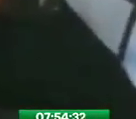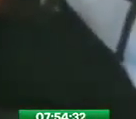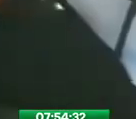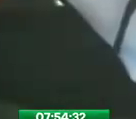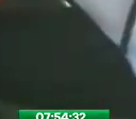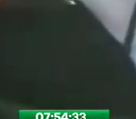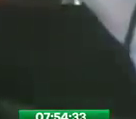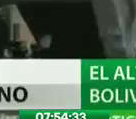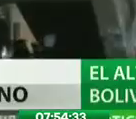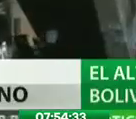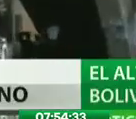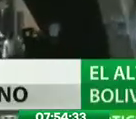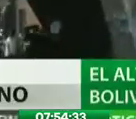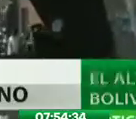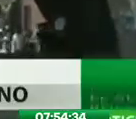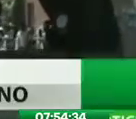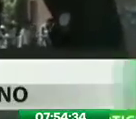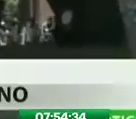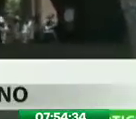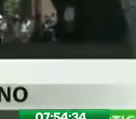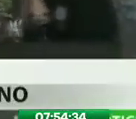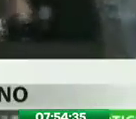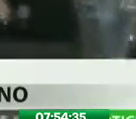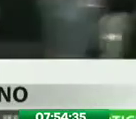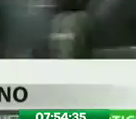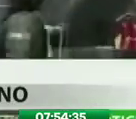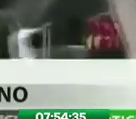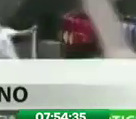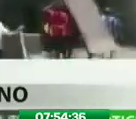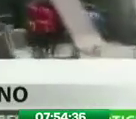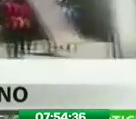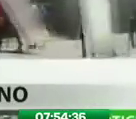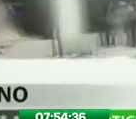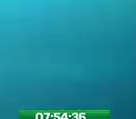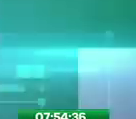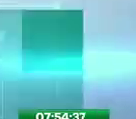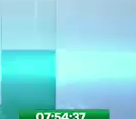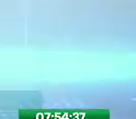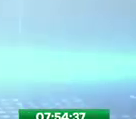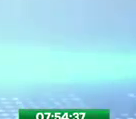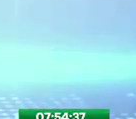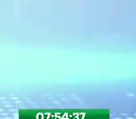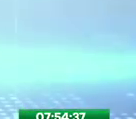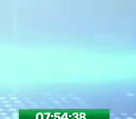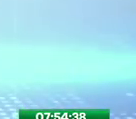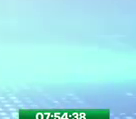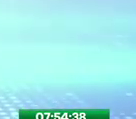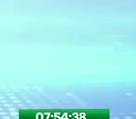se contabilizan 18 detenidos, según la Defensoría del Pueblo.